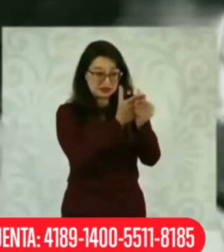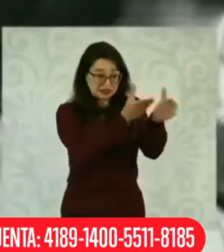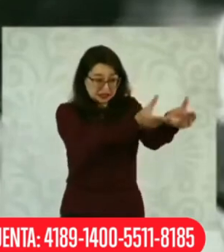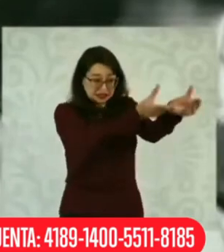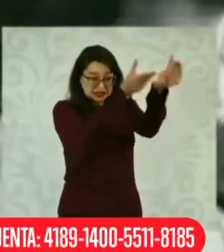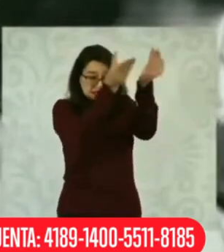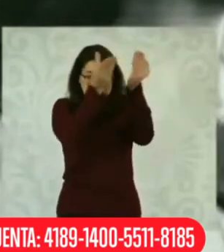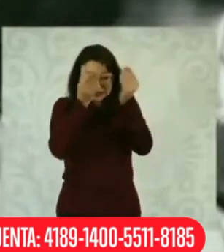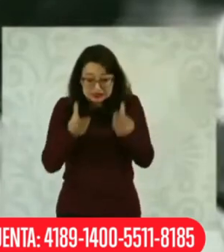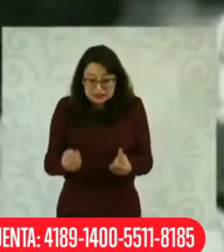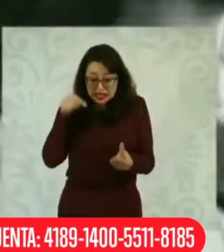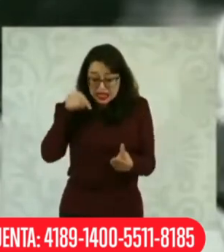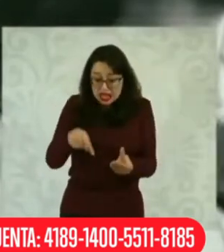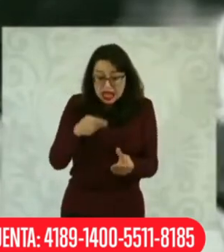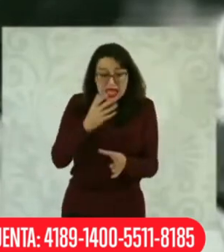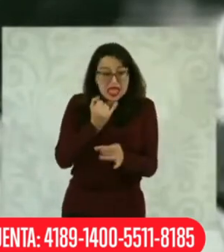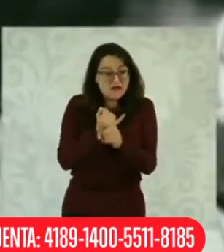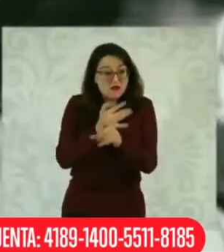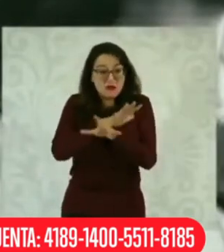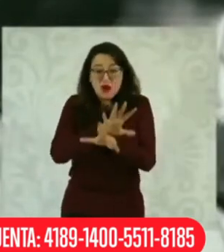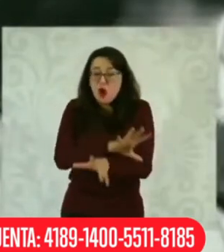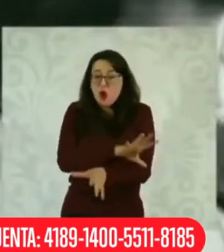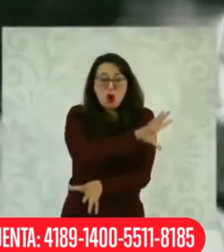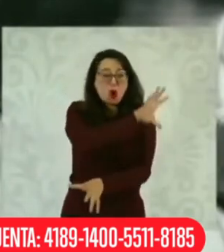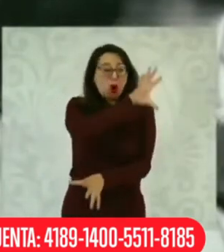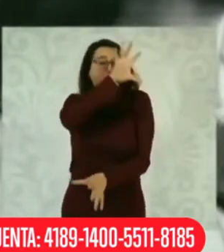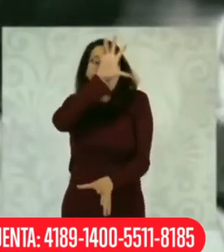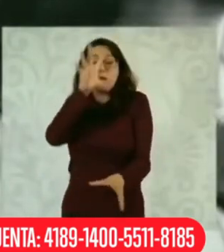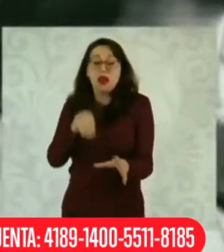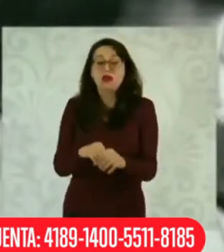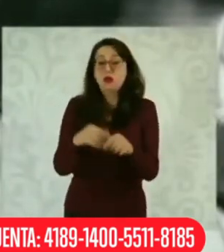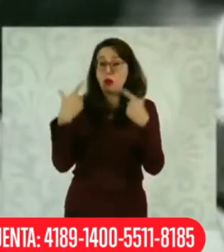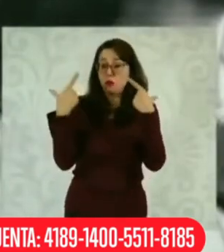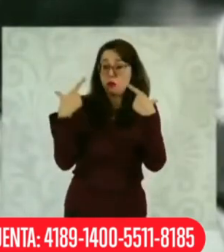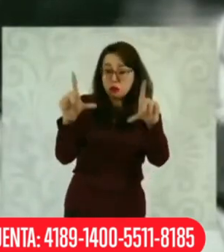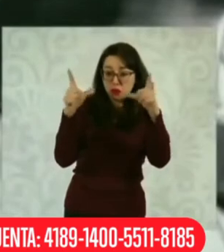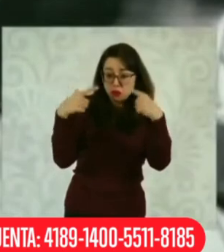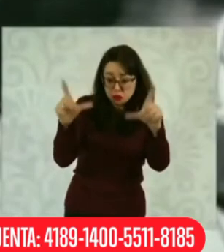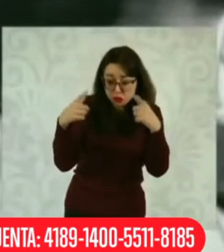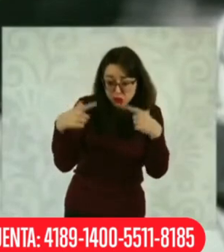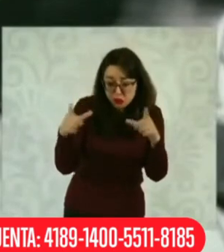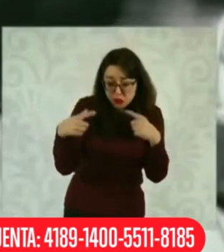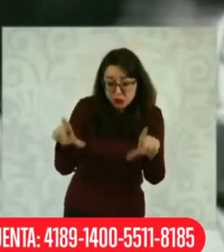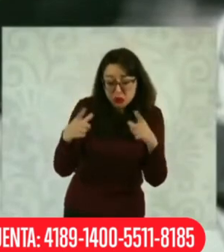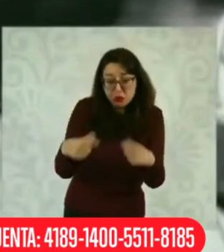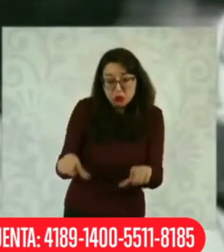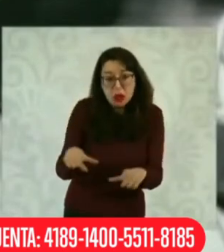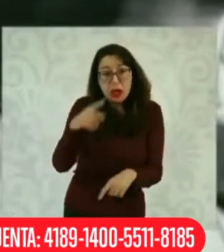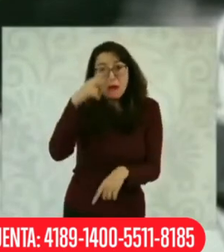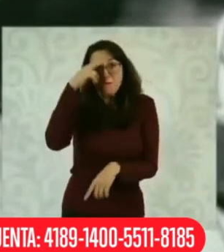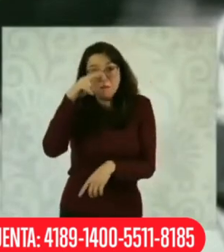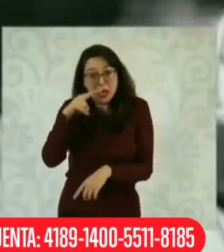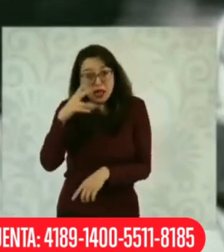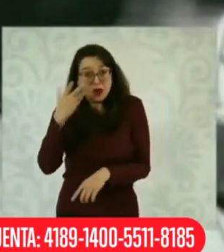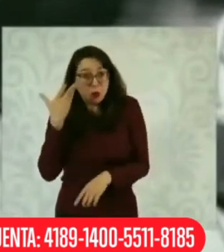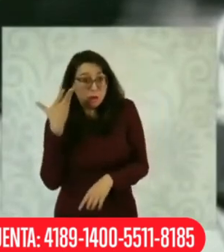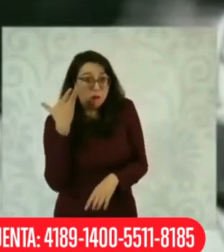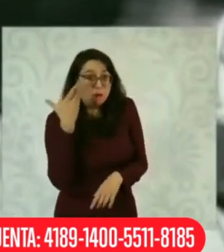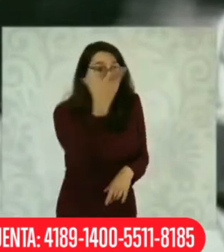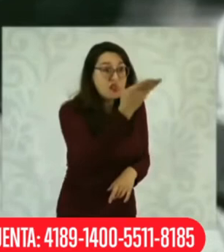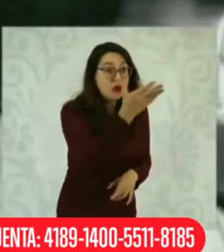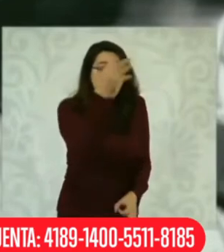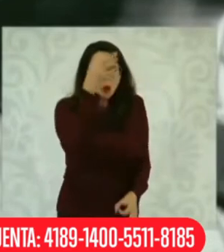excepción todo el expediente, y en ese expediente esa afirmación a la que usted se refiere